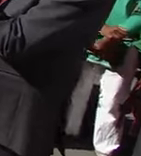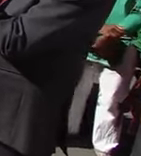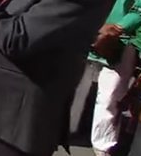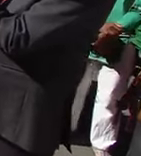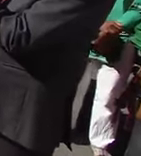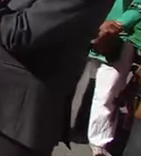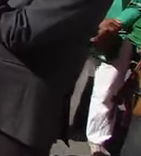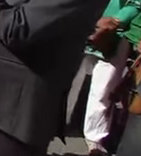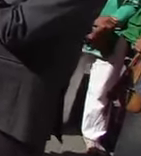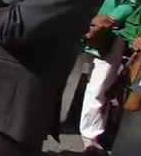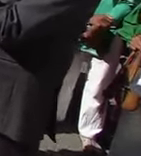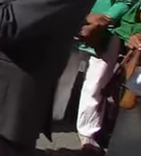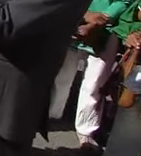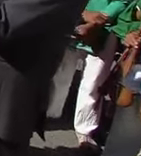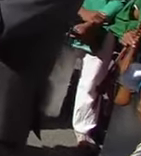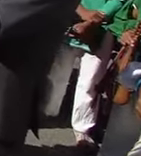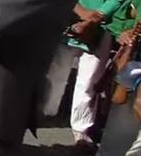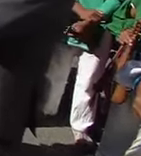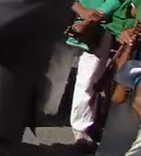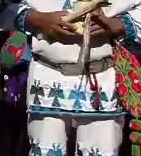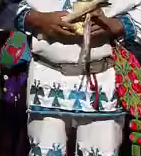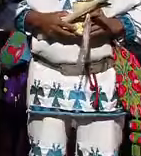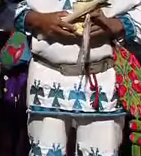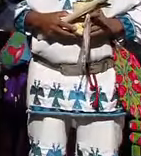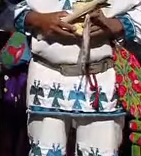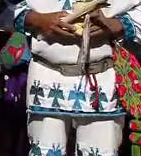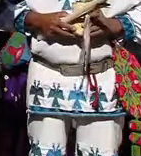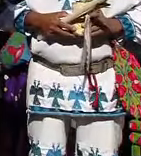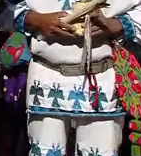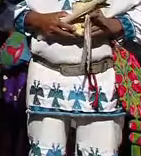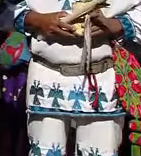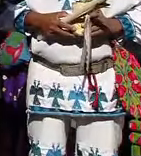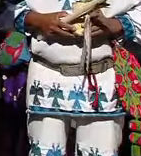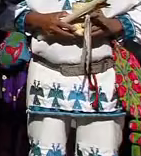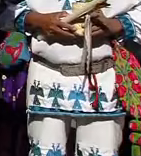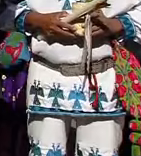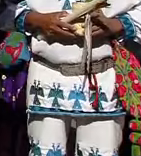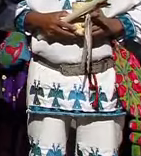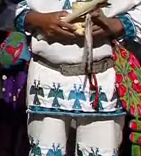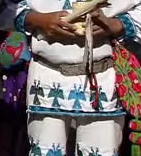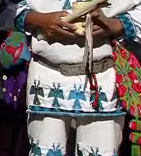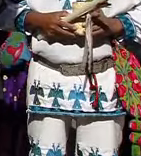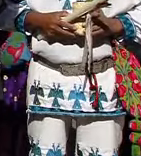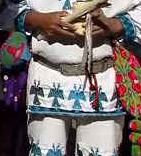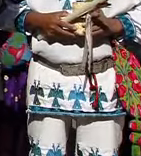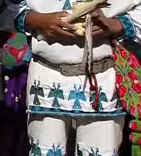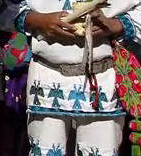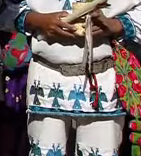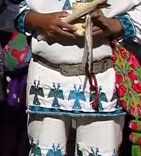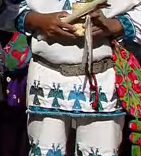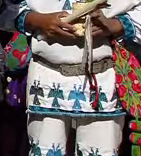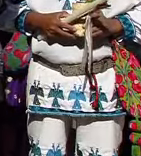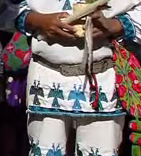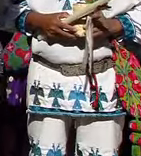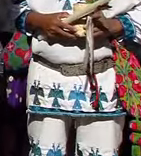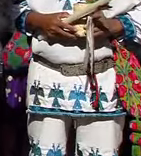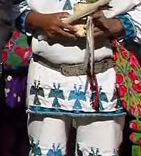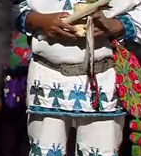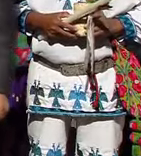lo que tenemos aquí en la mano. Entonces es muestra esta vela. Pues viene